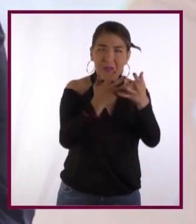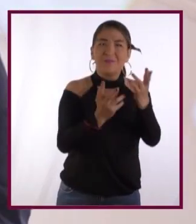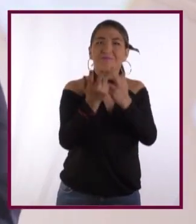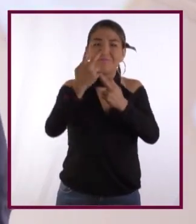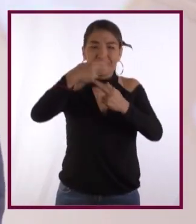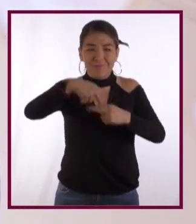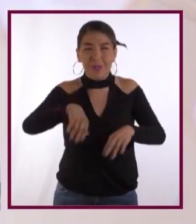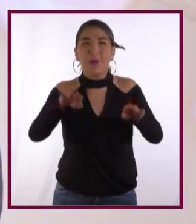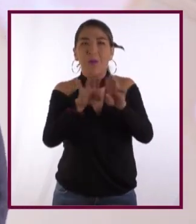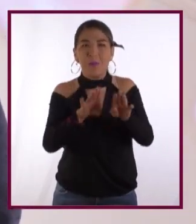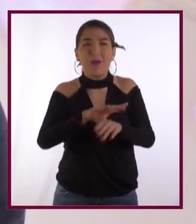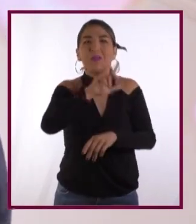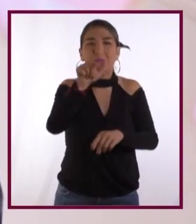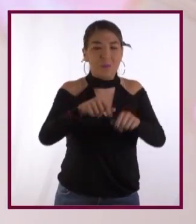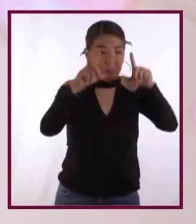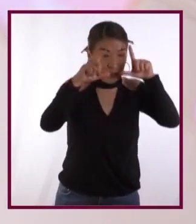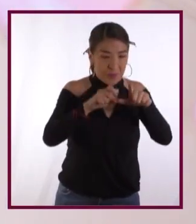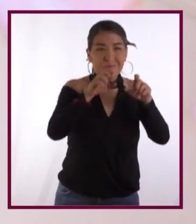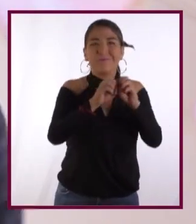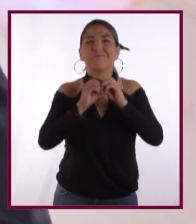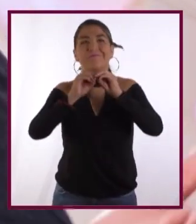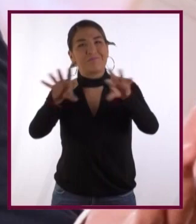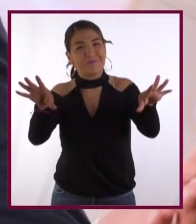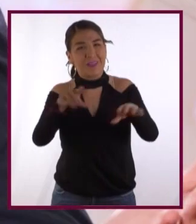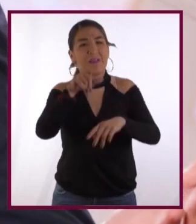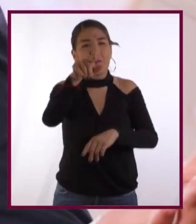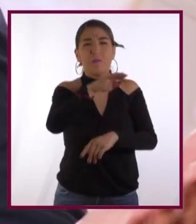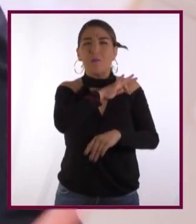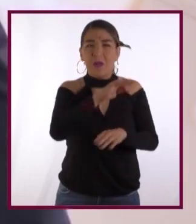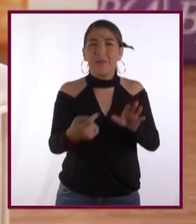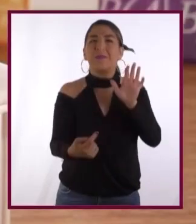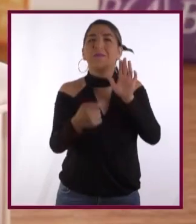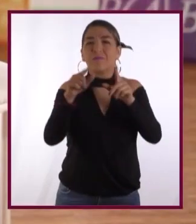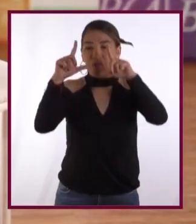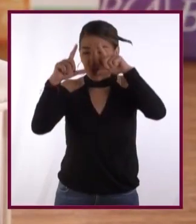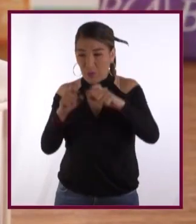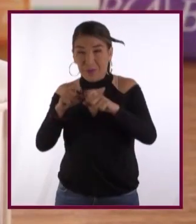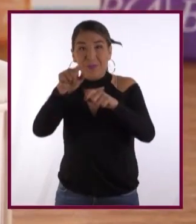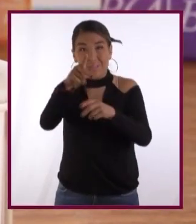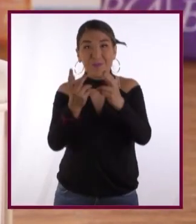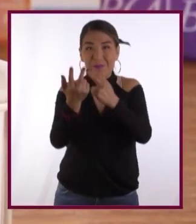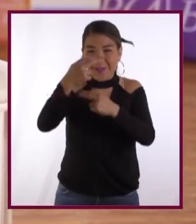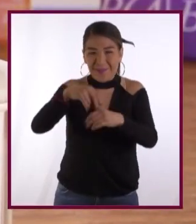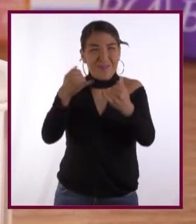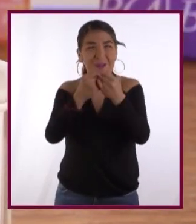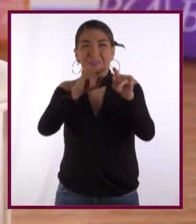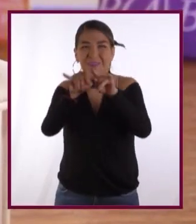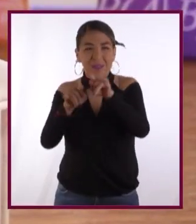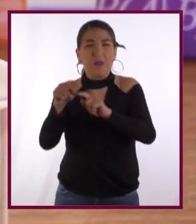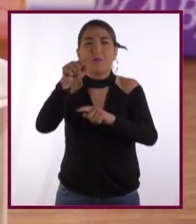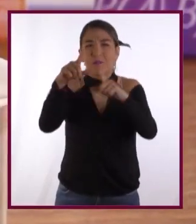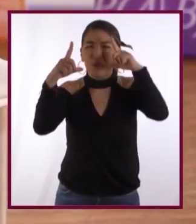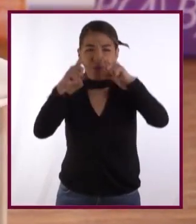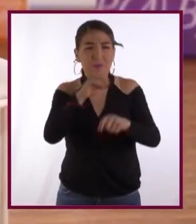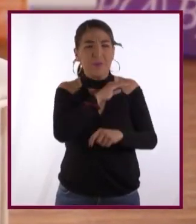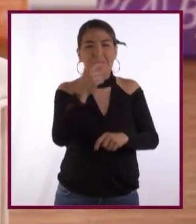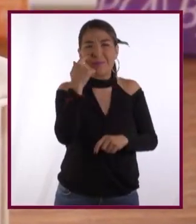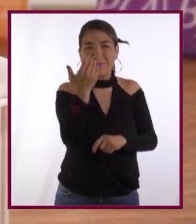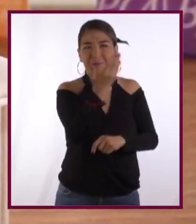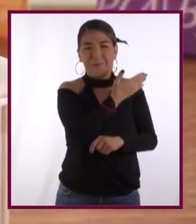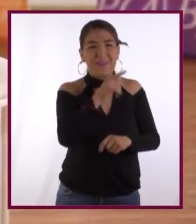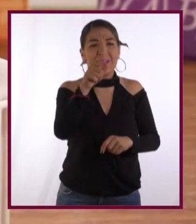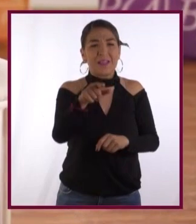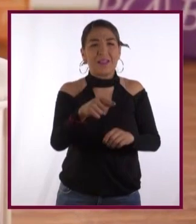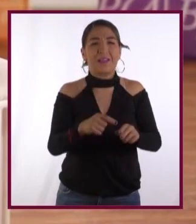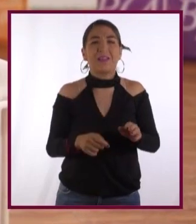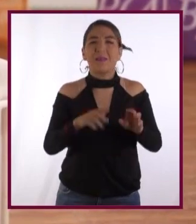encantará que construyan esas piezas básicas y que nos compartan cómo les quedaron. Recuerden que pueden compartirnos sus fotos y comentarios en nuestro Facebook,